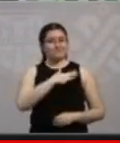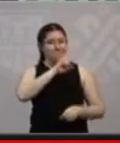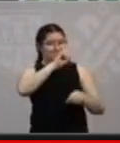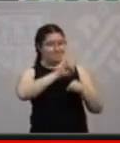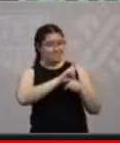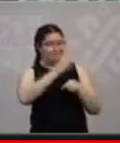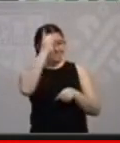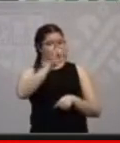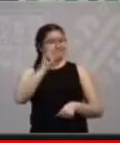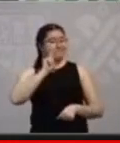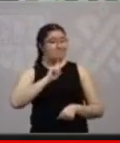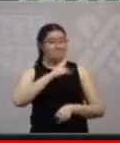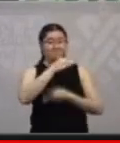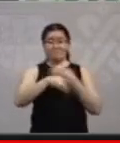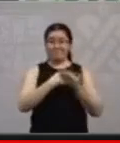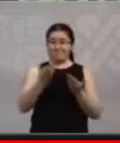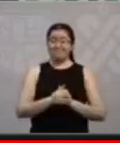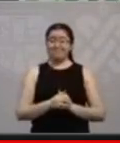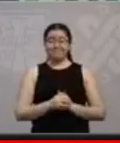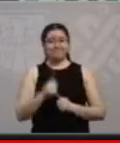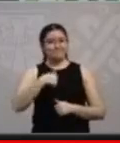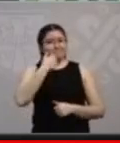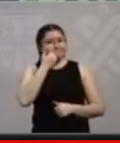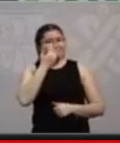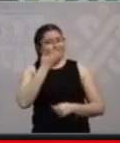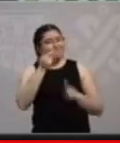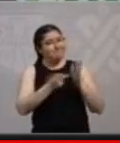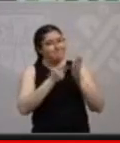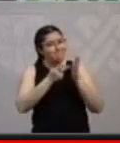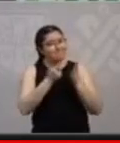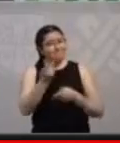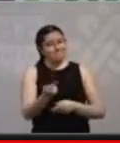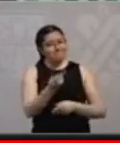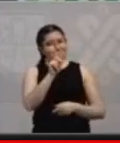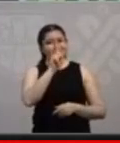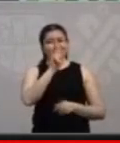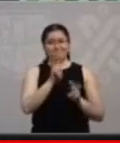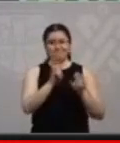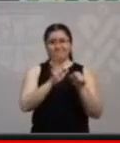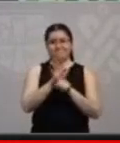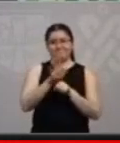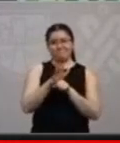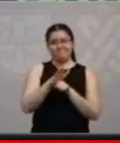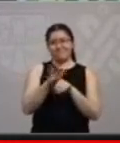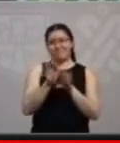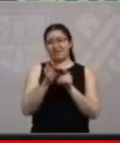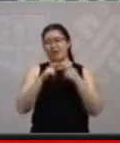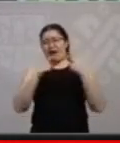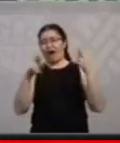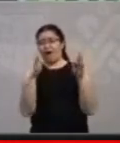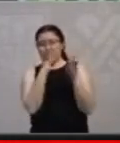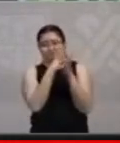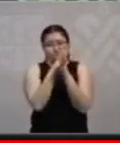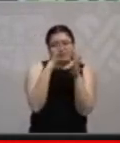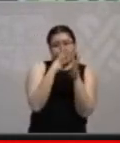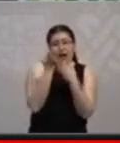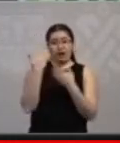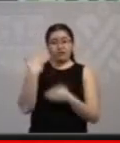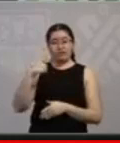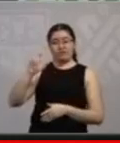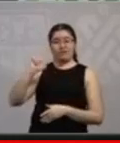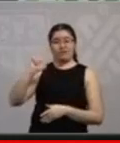Muy buenos días, doctora, y a todos. Pues yo quisiera insistir un poco sobre este tema de la red de espionaje del ex jefe de